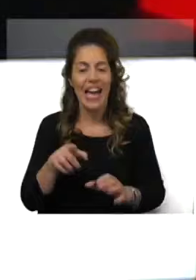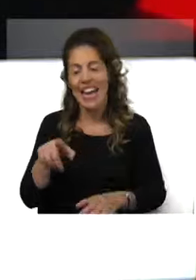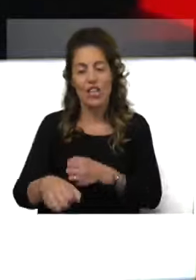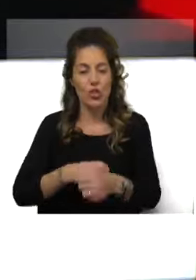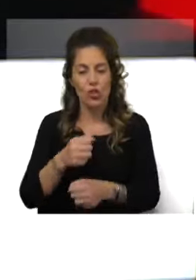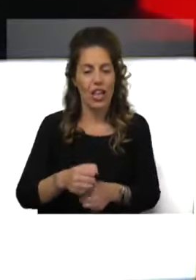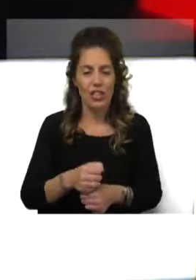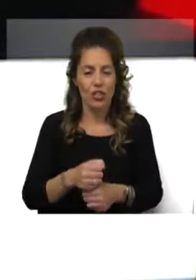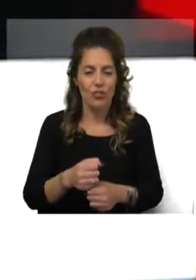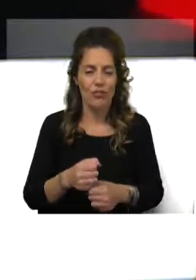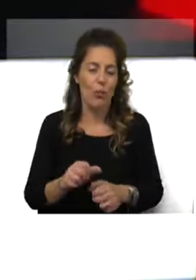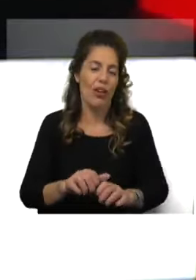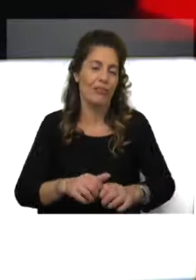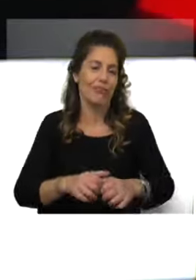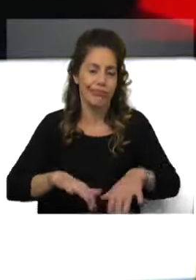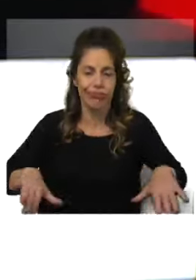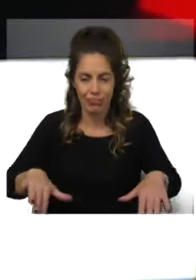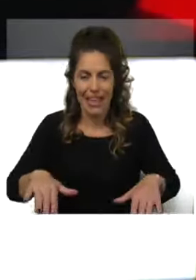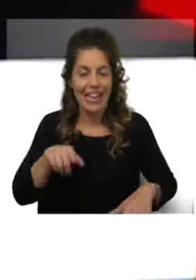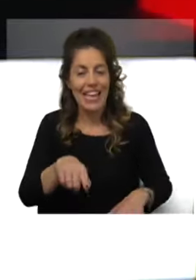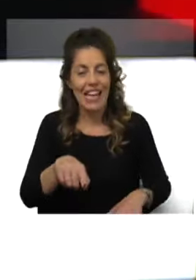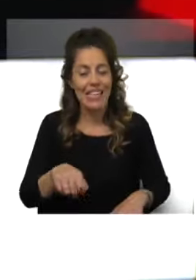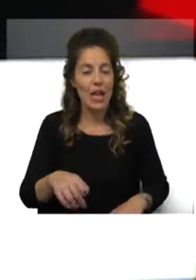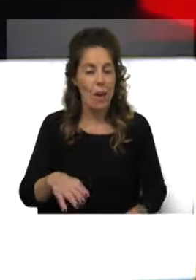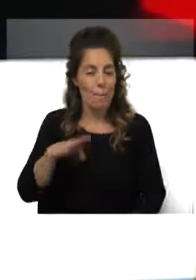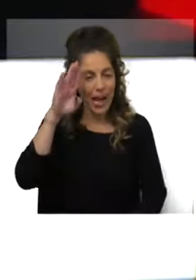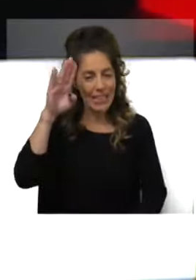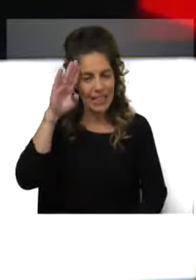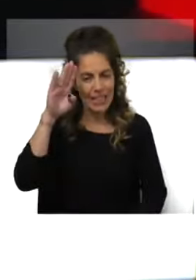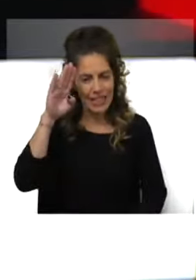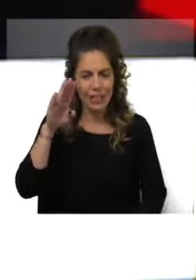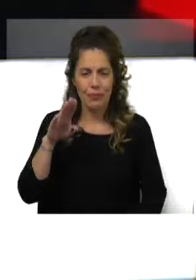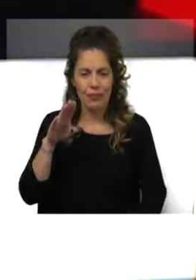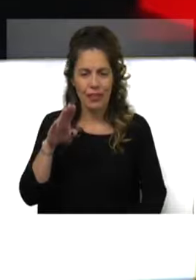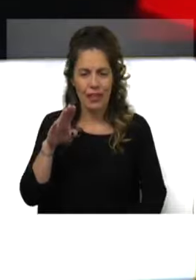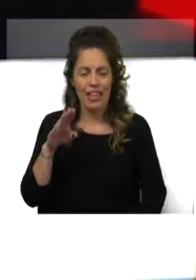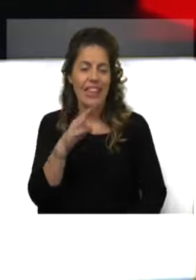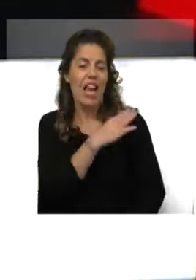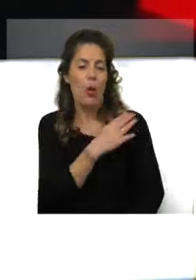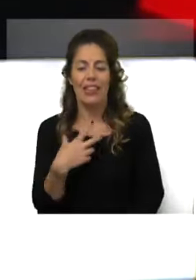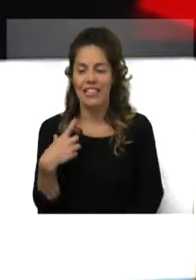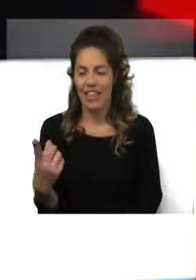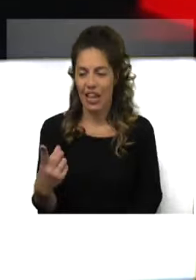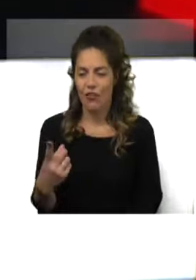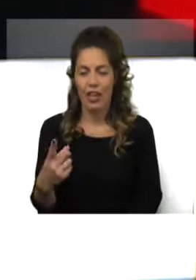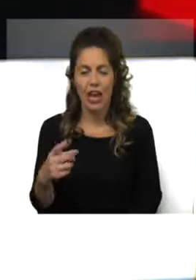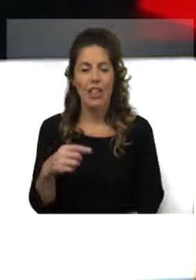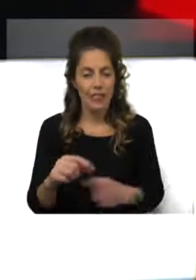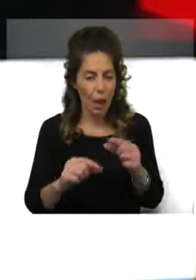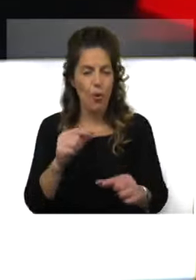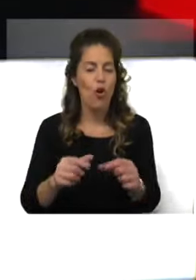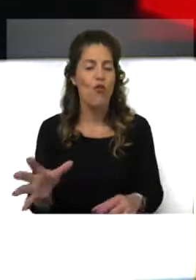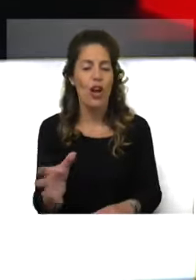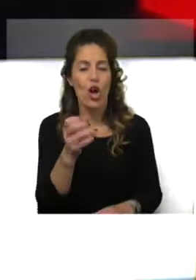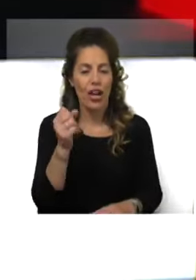realmente se se dispersa y manini Es decir desde la com desde la comandancia en jefe del ejército fue logrando adquirir